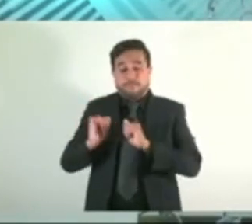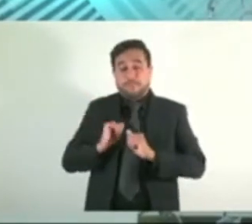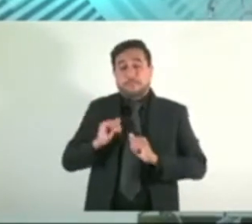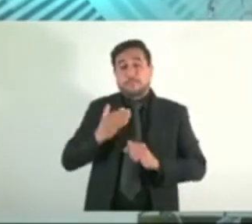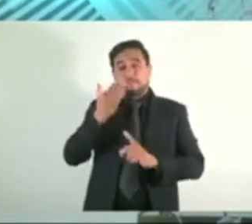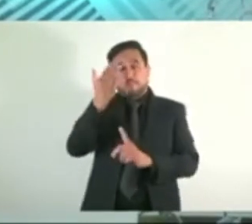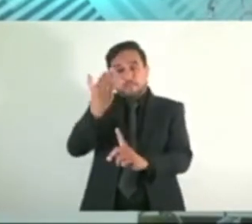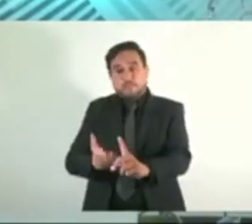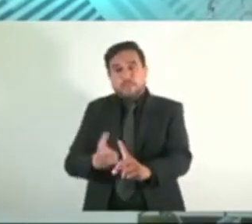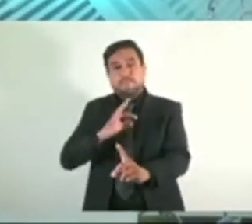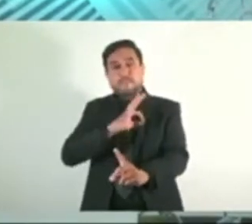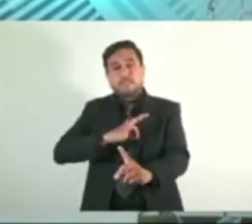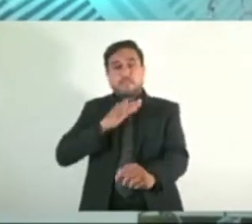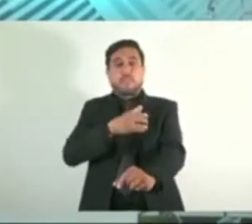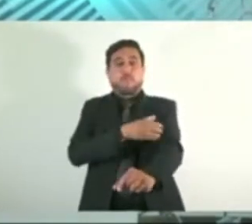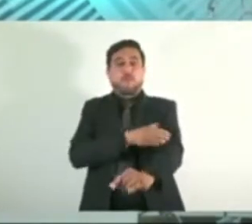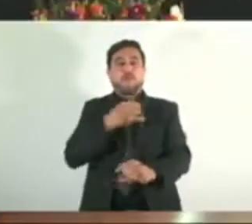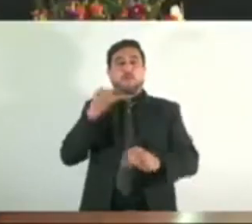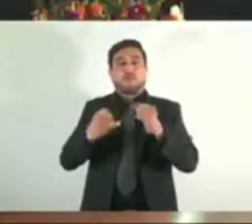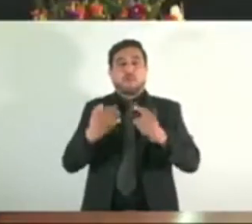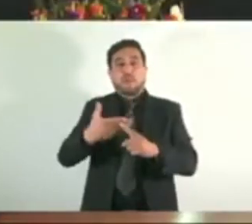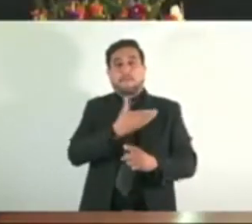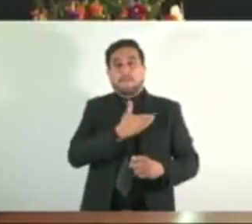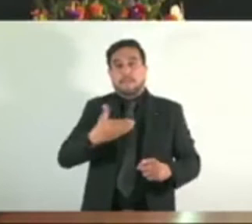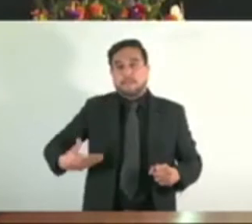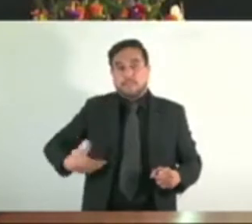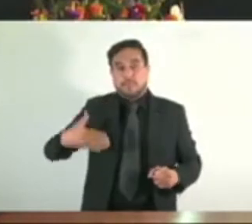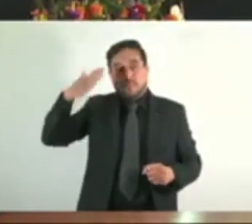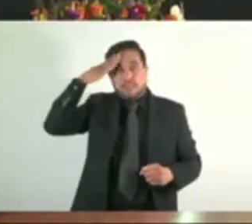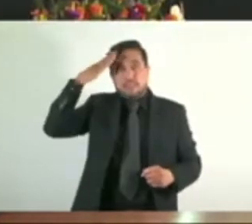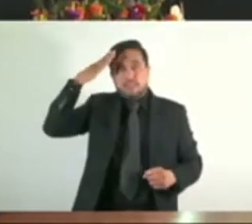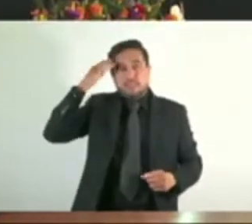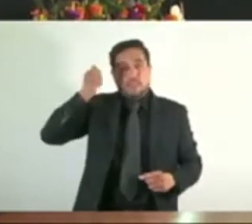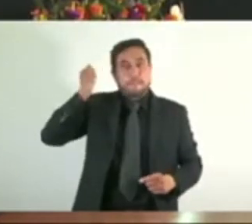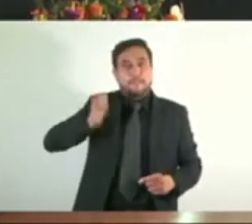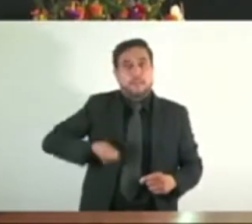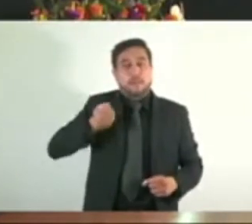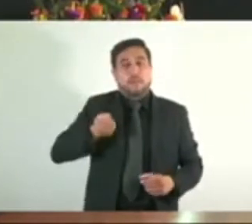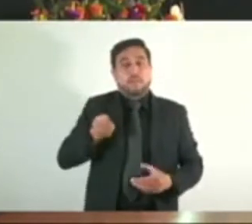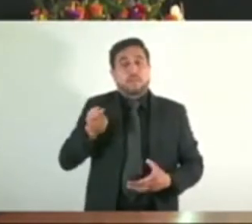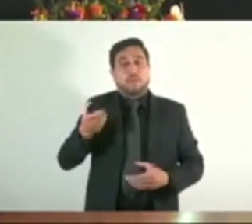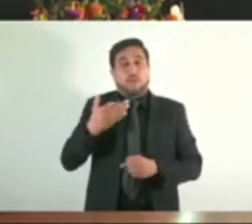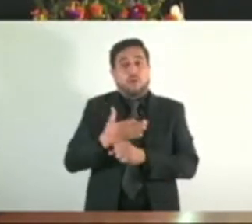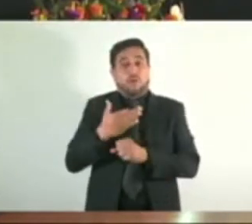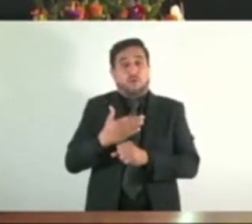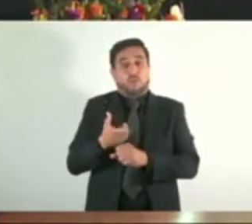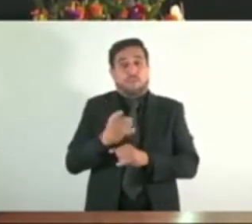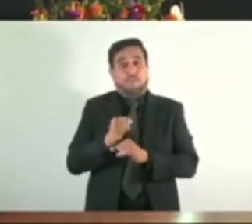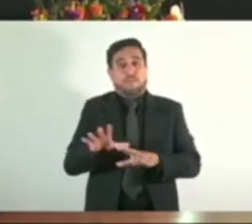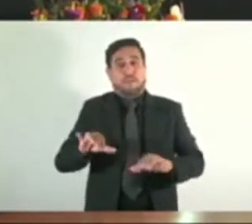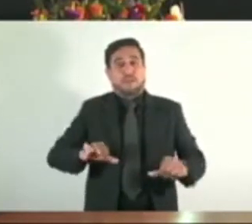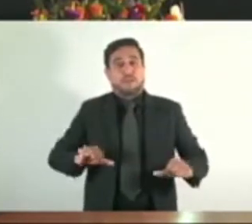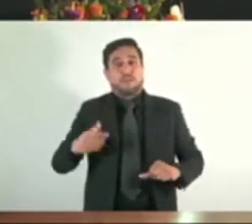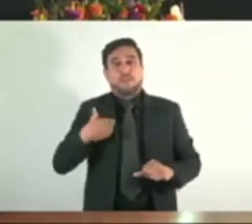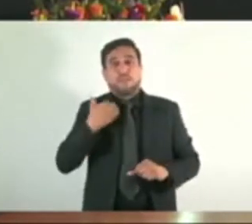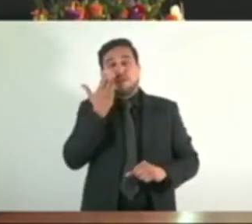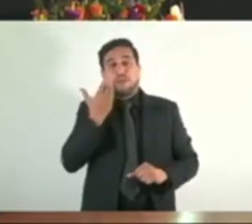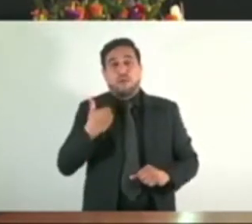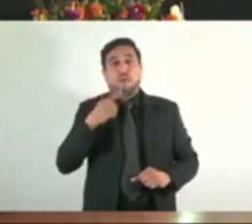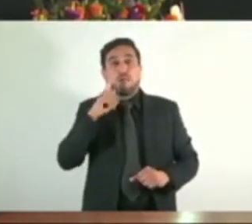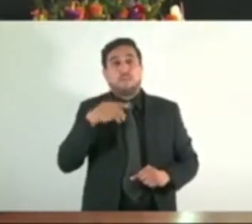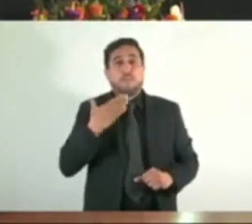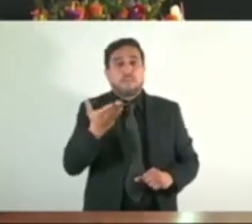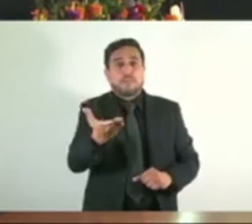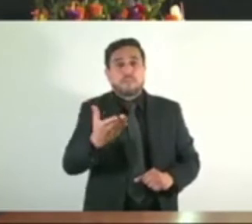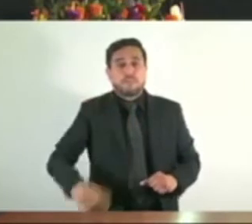Judicial y al presidente magistrado por este informe de actividades. Déjenme, les digo que